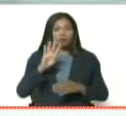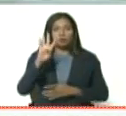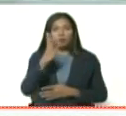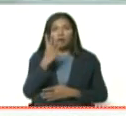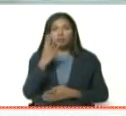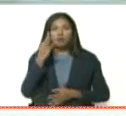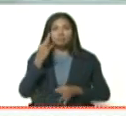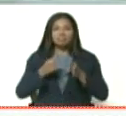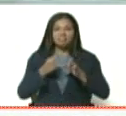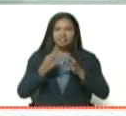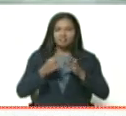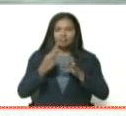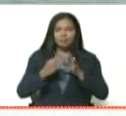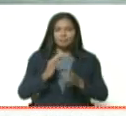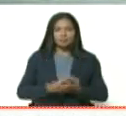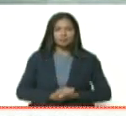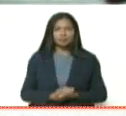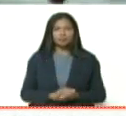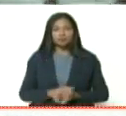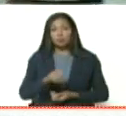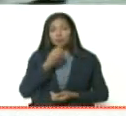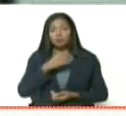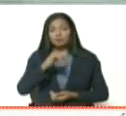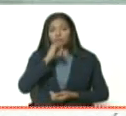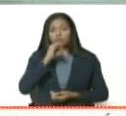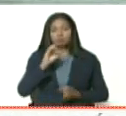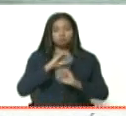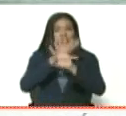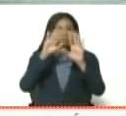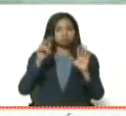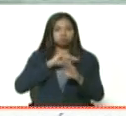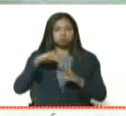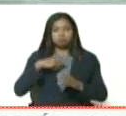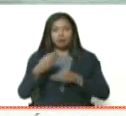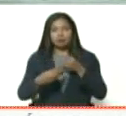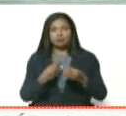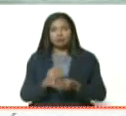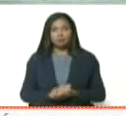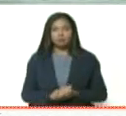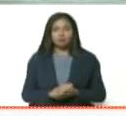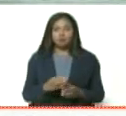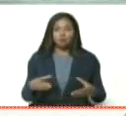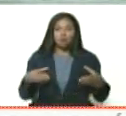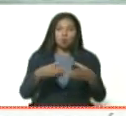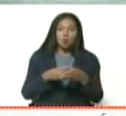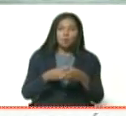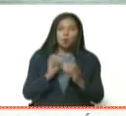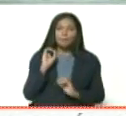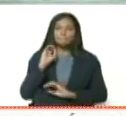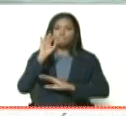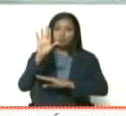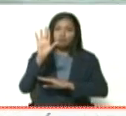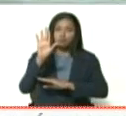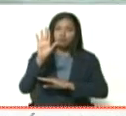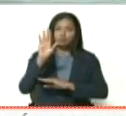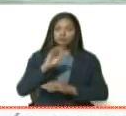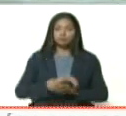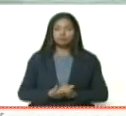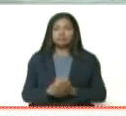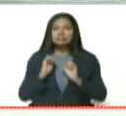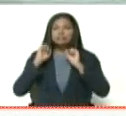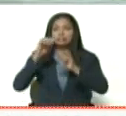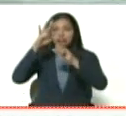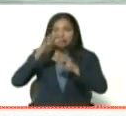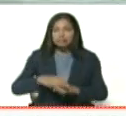de septiembre. Buenas noticias desde temprano. La selección nacional de básquetbol le ganó